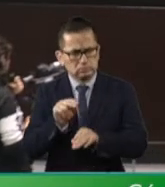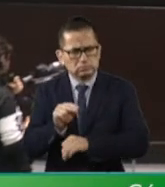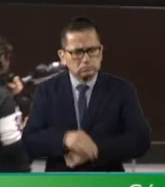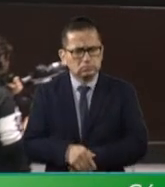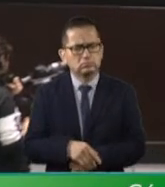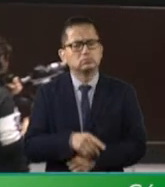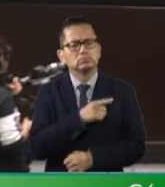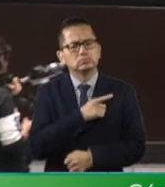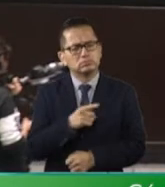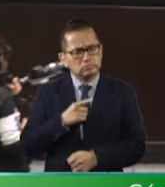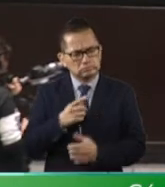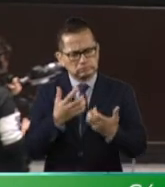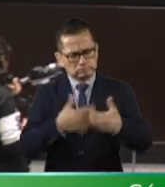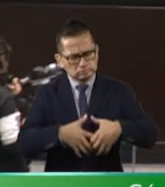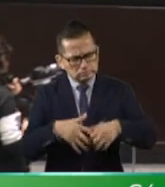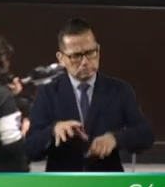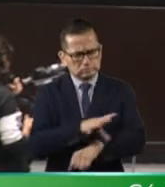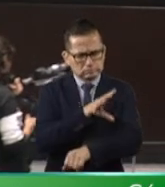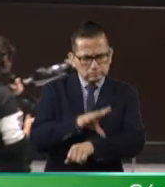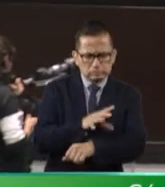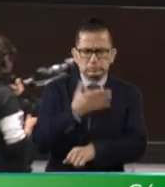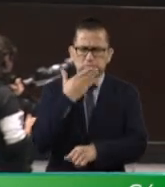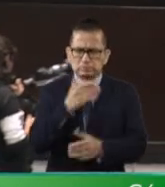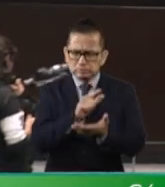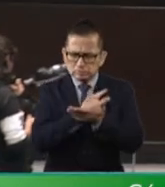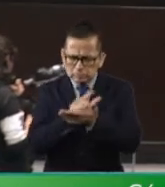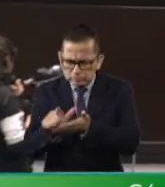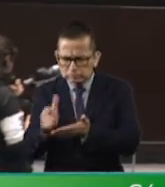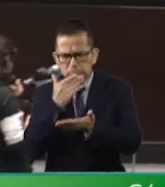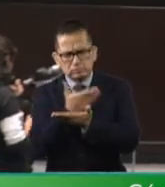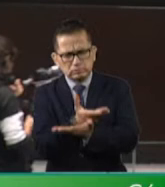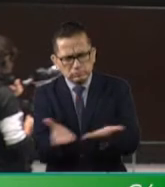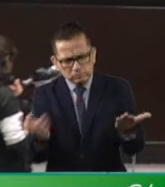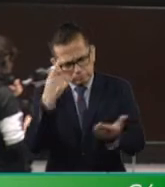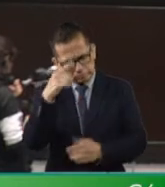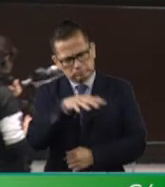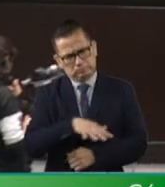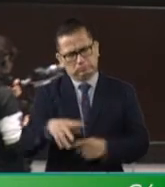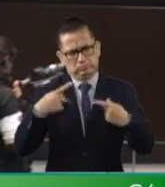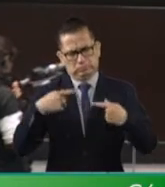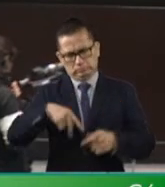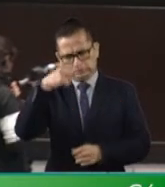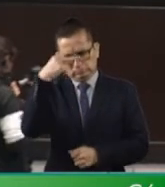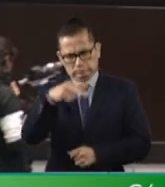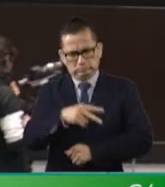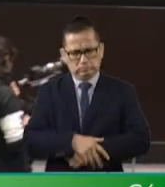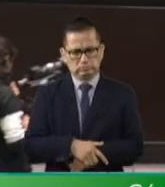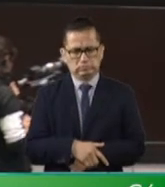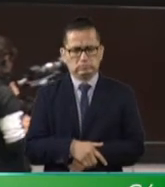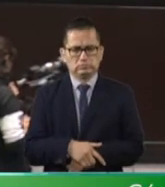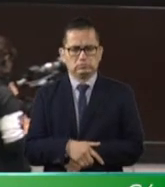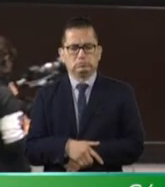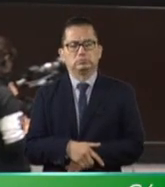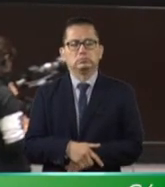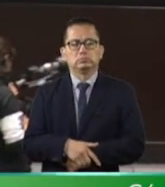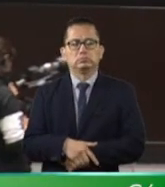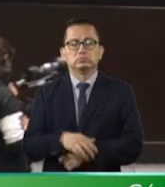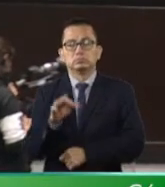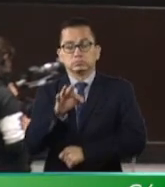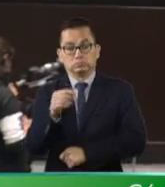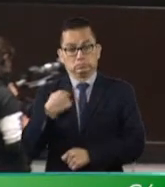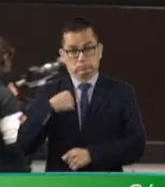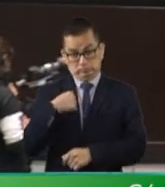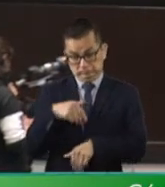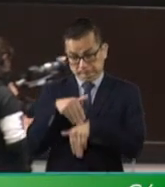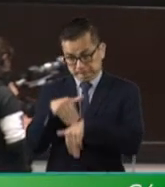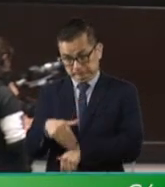la energía más limpia y amigable a los mexicanos. Así es, compañeras y compañeros. Es muy peligroso obedecer